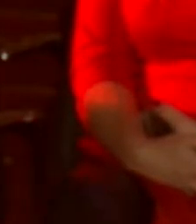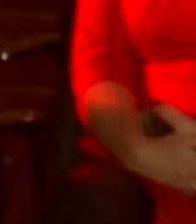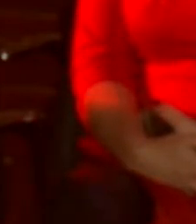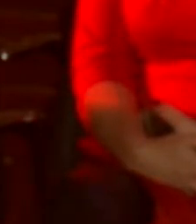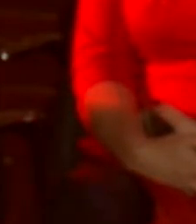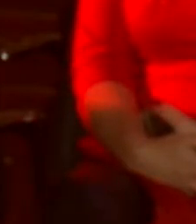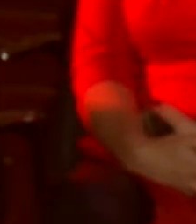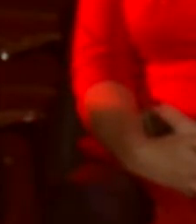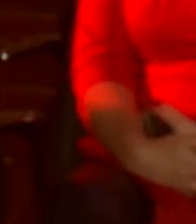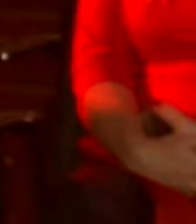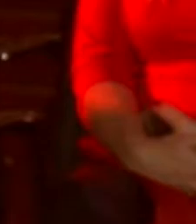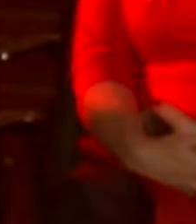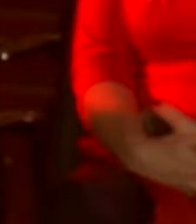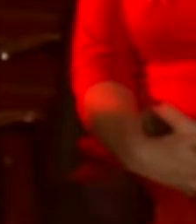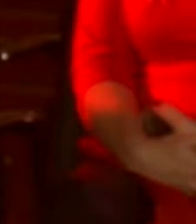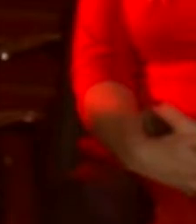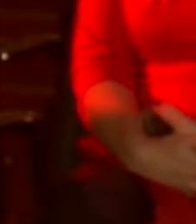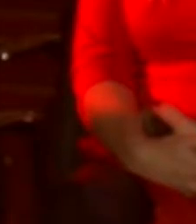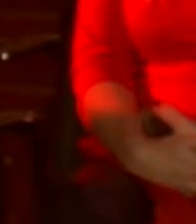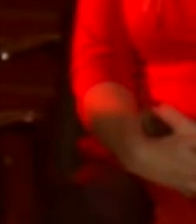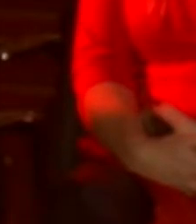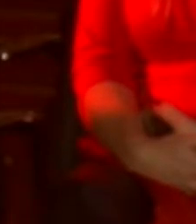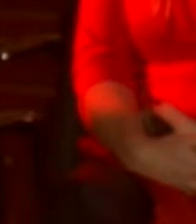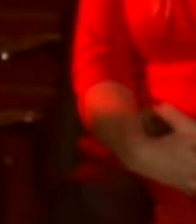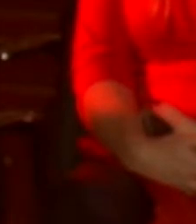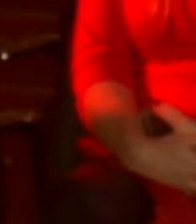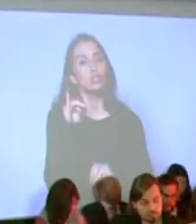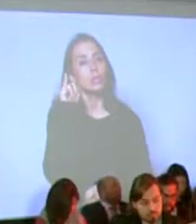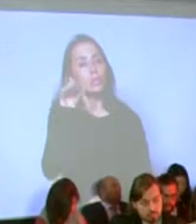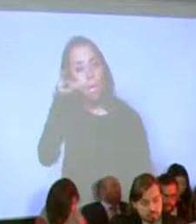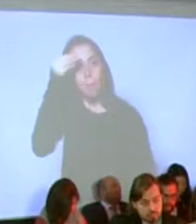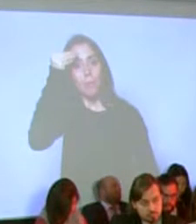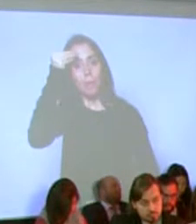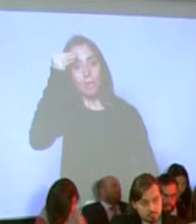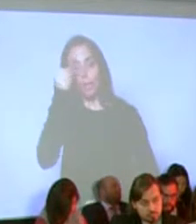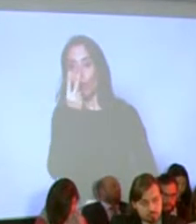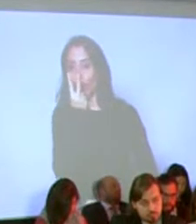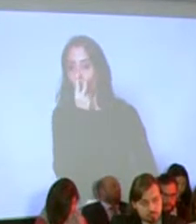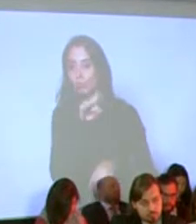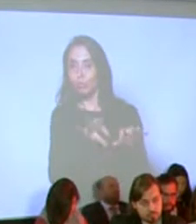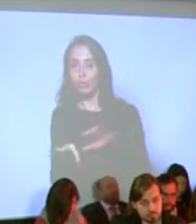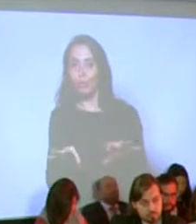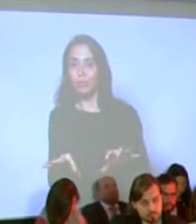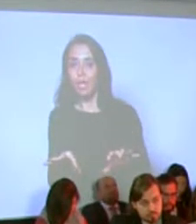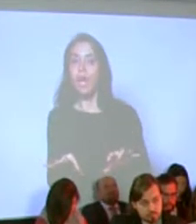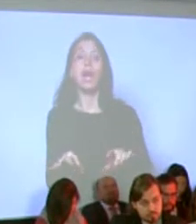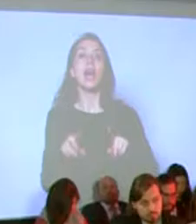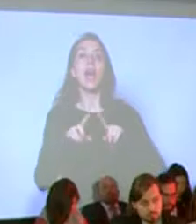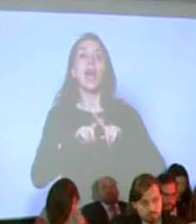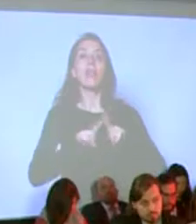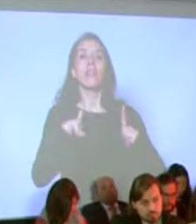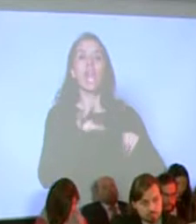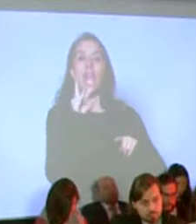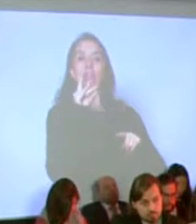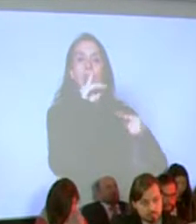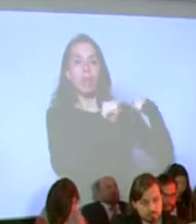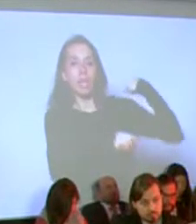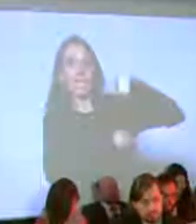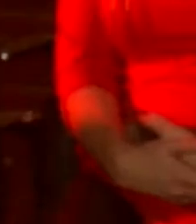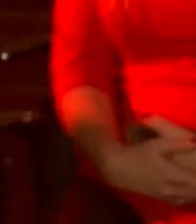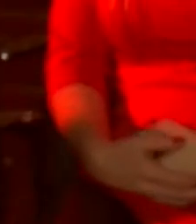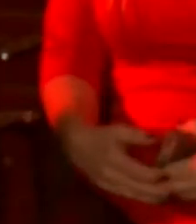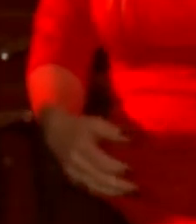Uno cuando interviene en esta área siempre tiene que tener en consideración dos elementos, que son las diferencias generacionales.